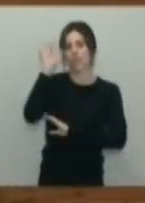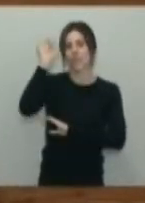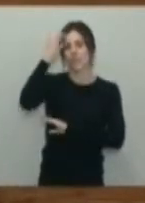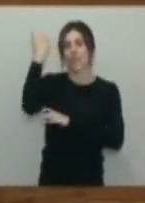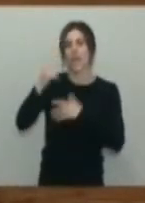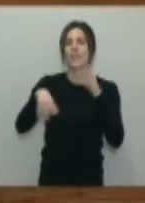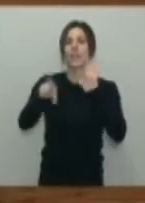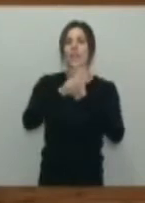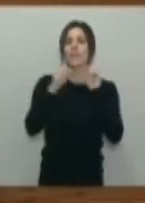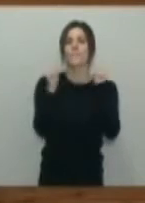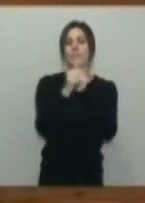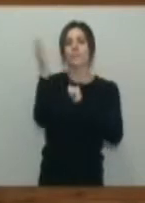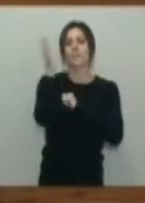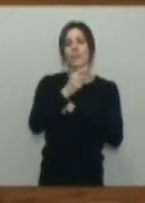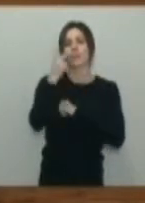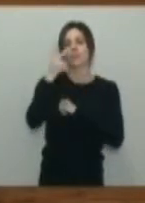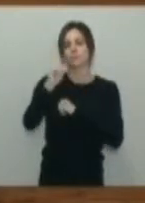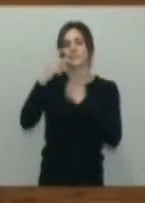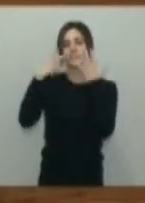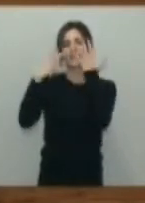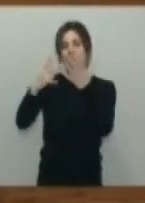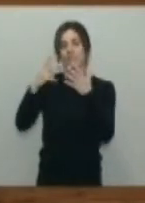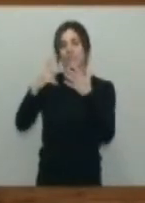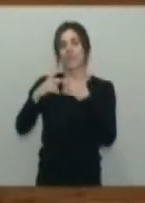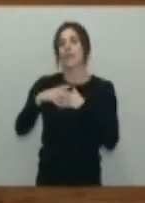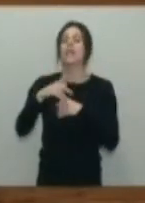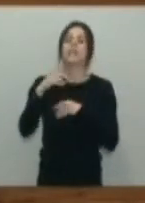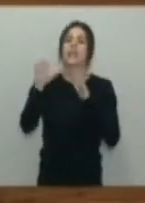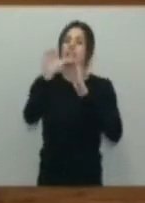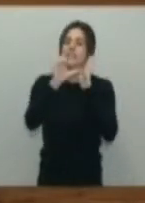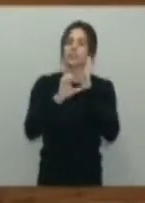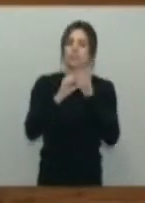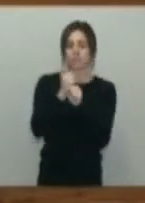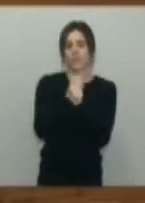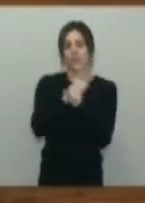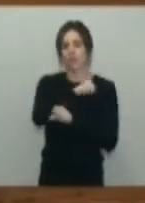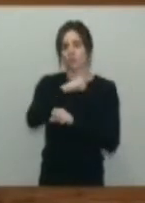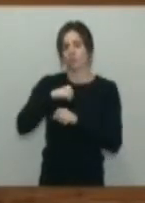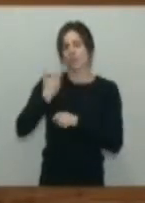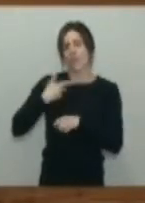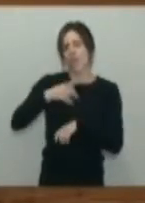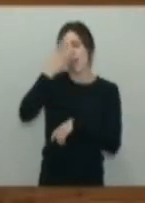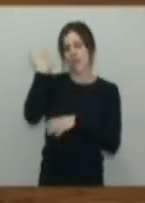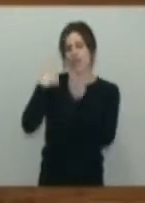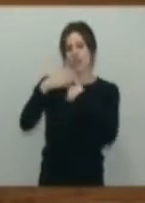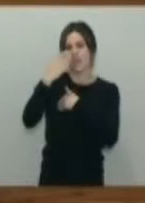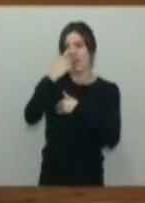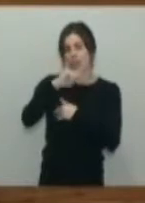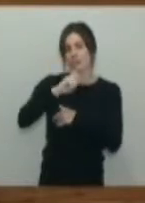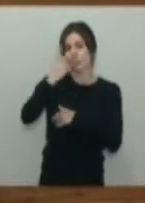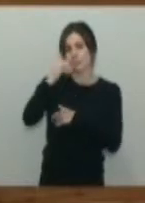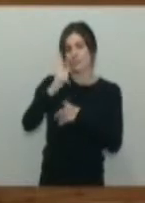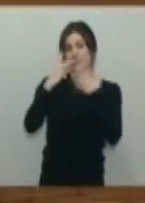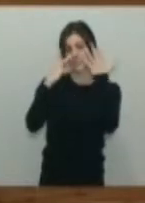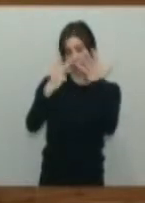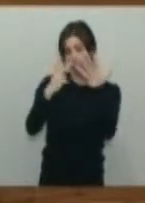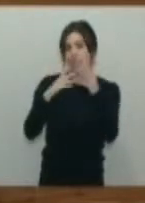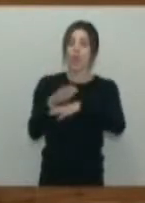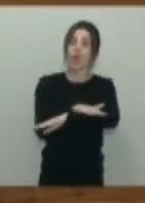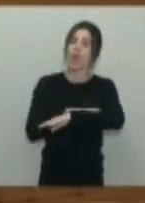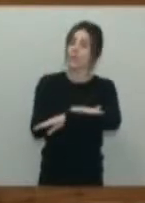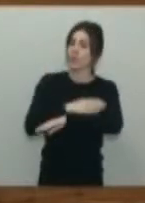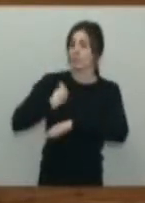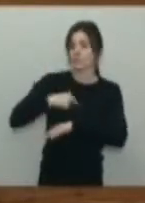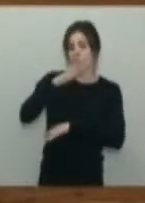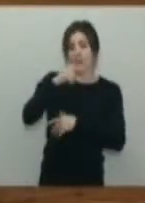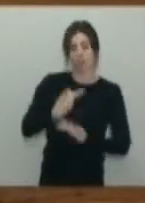20/2007 de 11 de junio del Estatuto del Trabajador Autónomo, del año 2007. no era precisamente el gobierno del mismo signo político